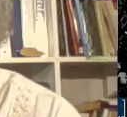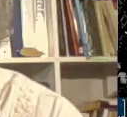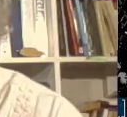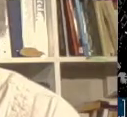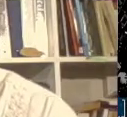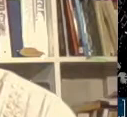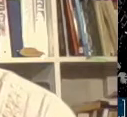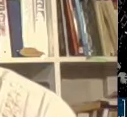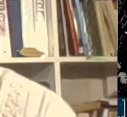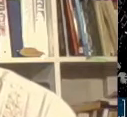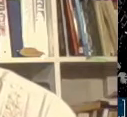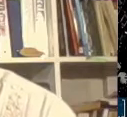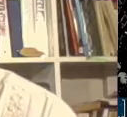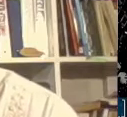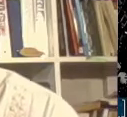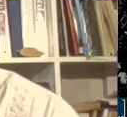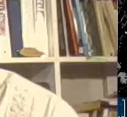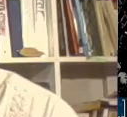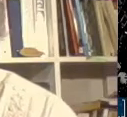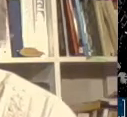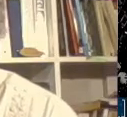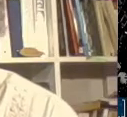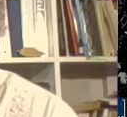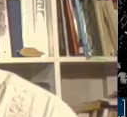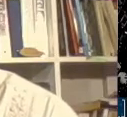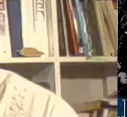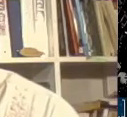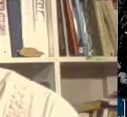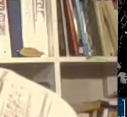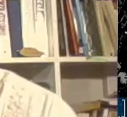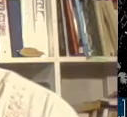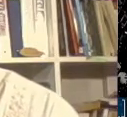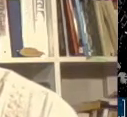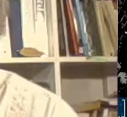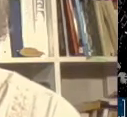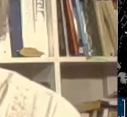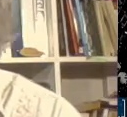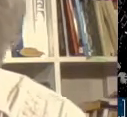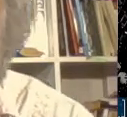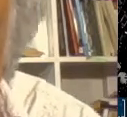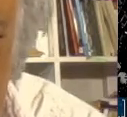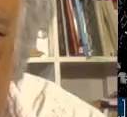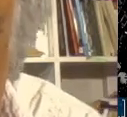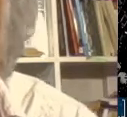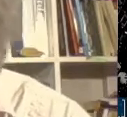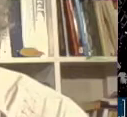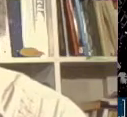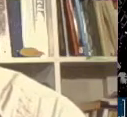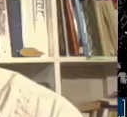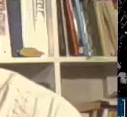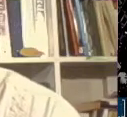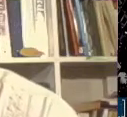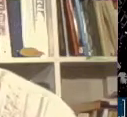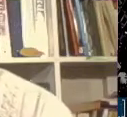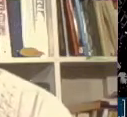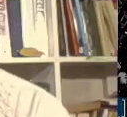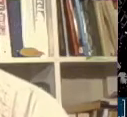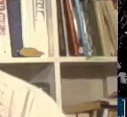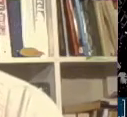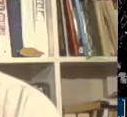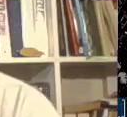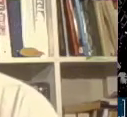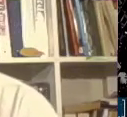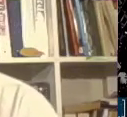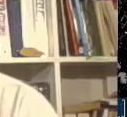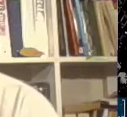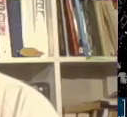eh, pasando la conferencia, no todos los días, al mínimo una vez a la semana. Claro, si hay algo